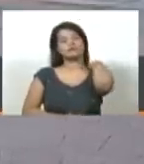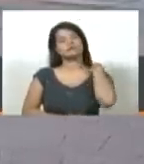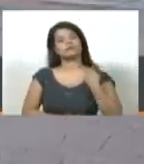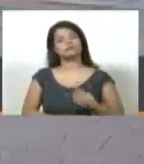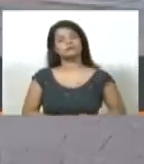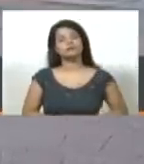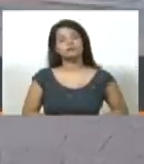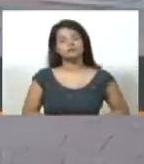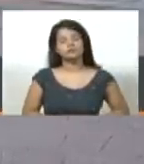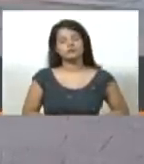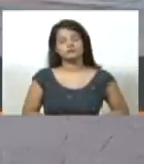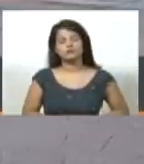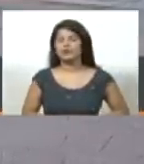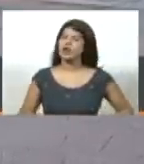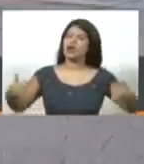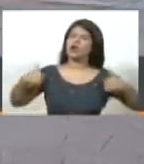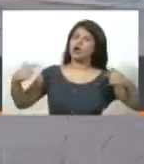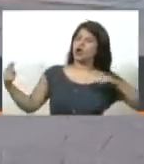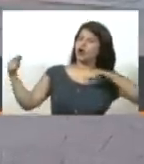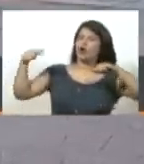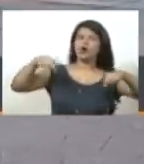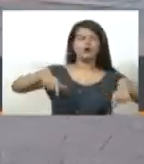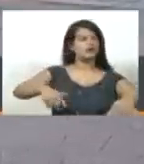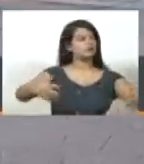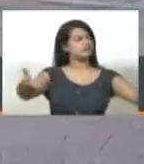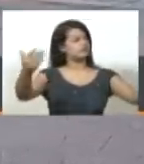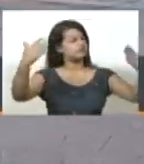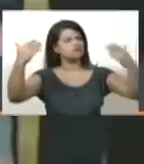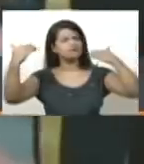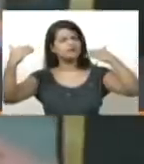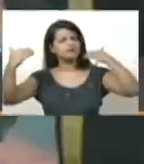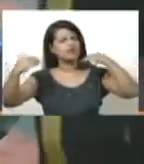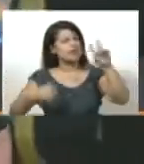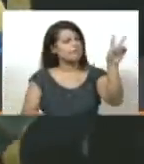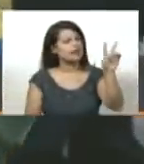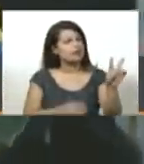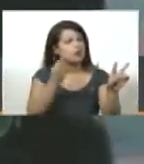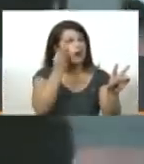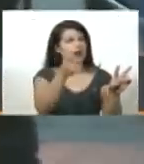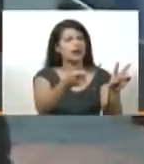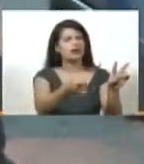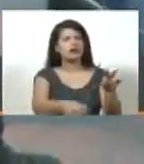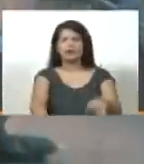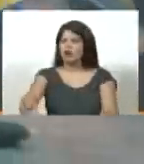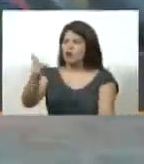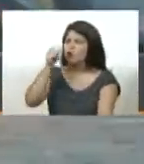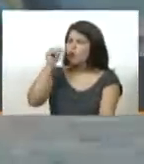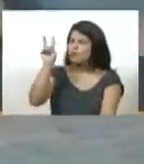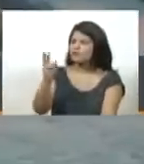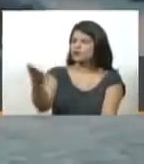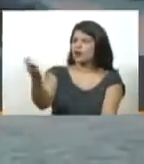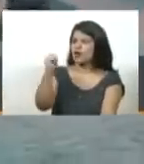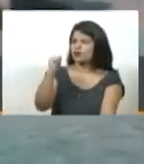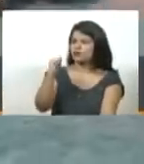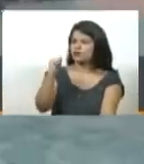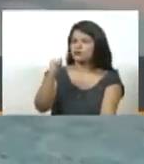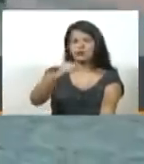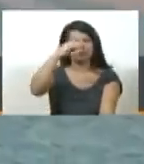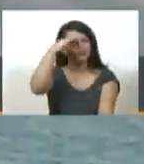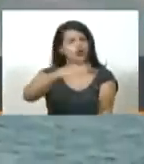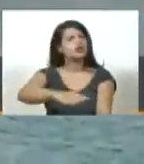Estamos convocados hoy, mujer venezolana, hombre venezolano,